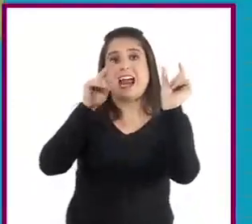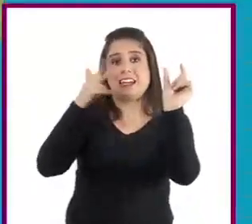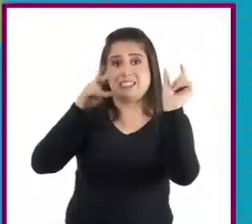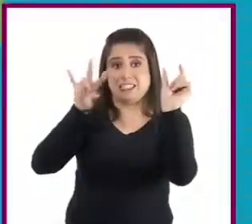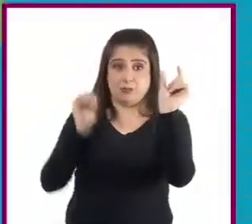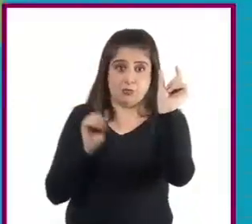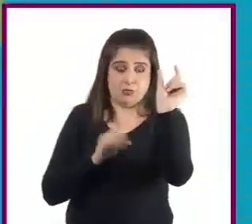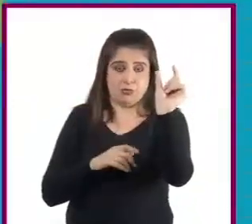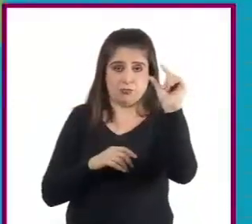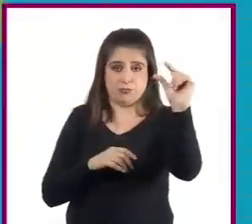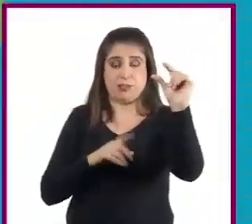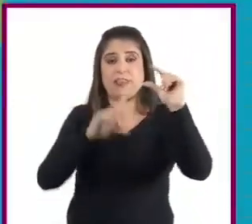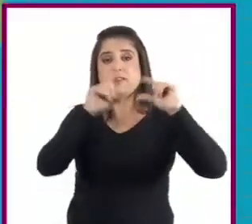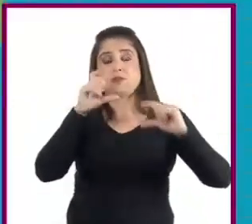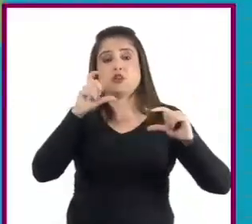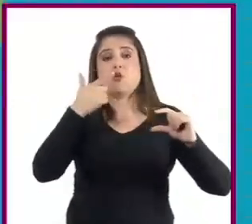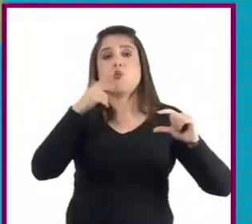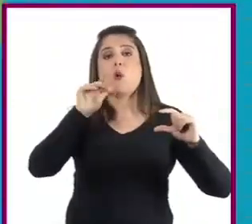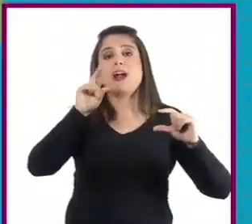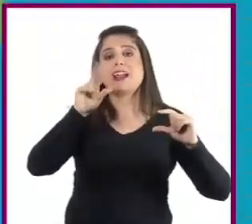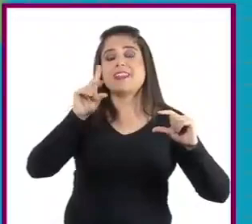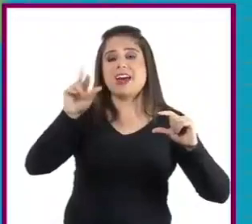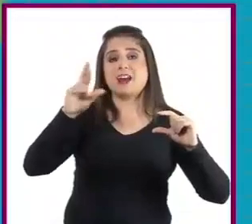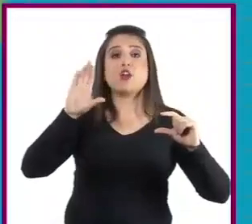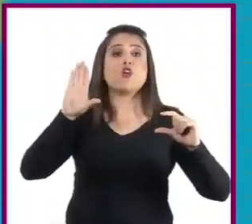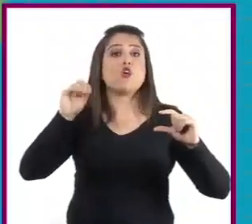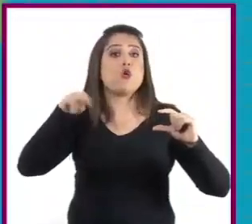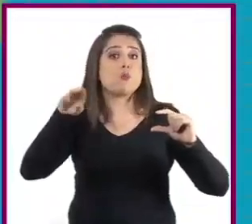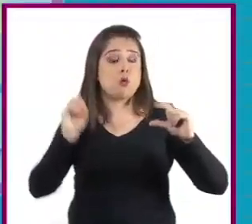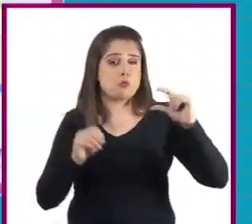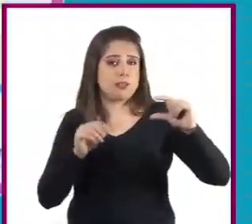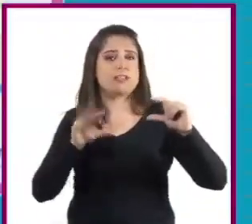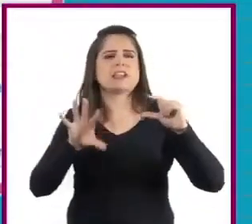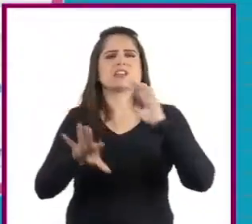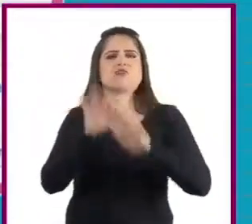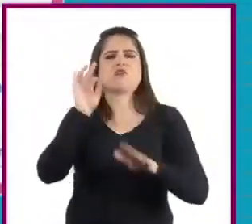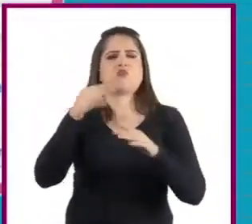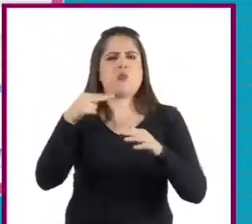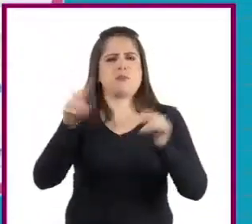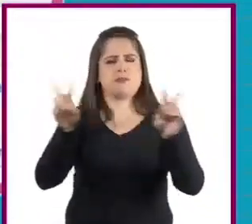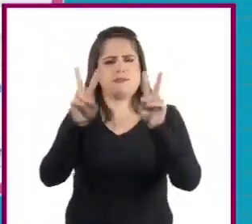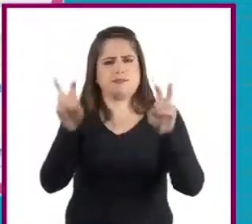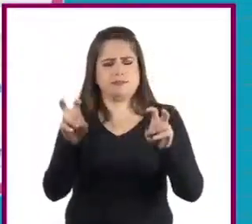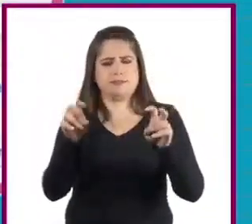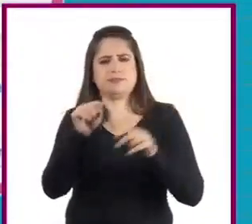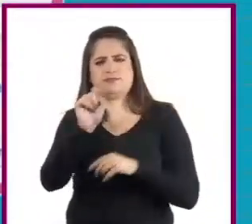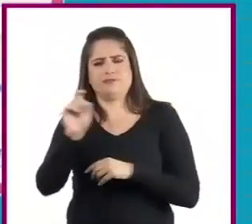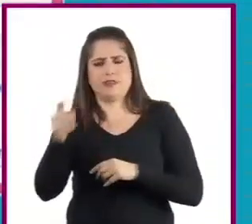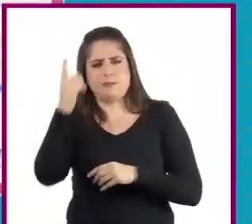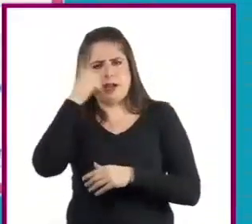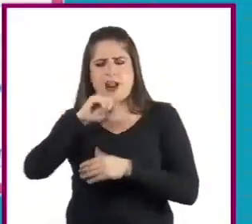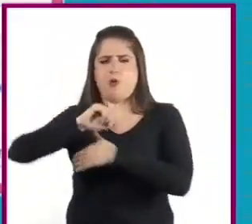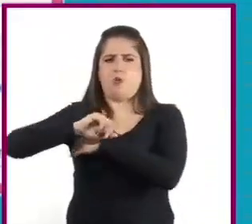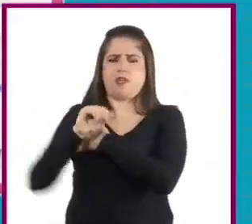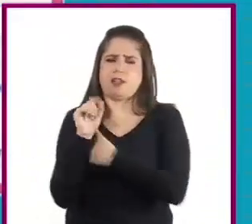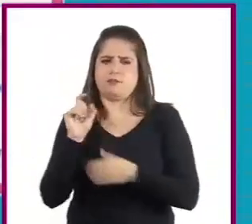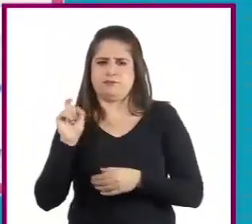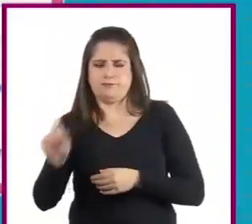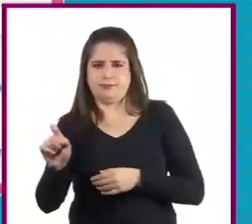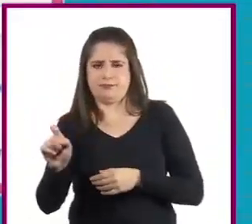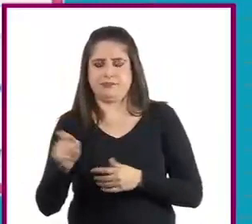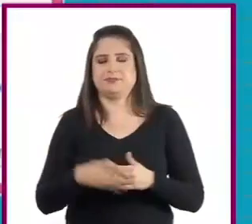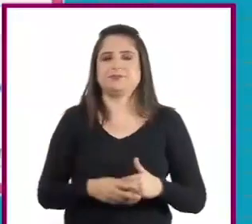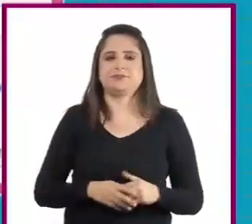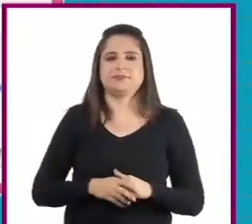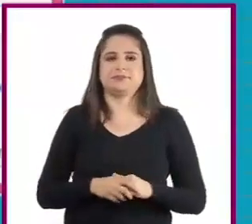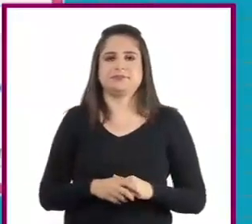Archivo, luego en Guardar como, elegimos un nombre y su ubicación y oprimimos